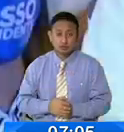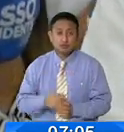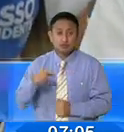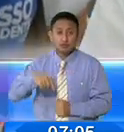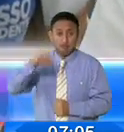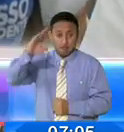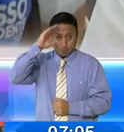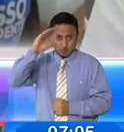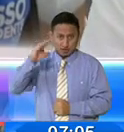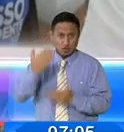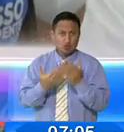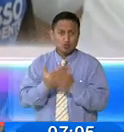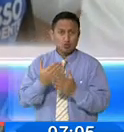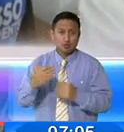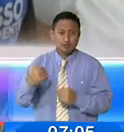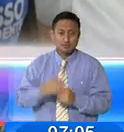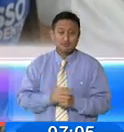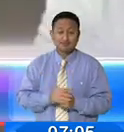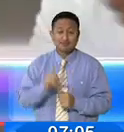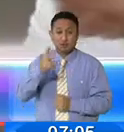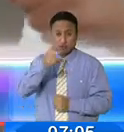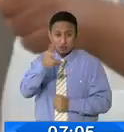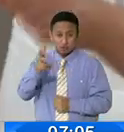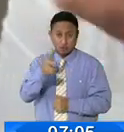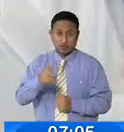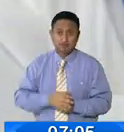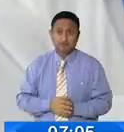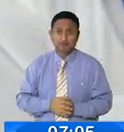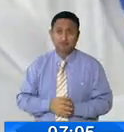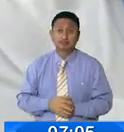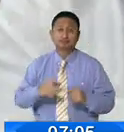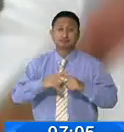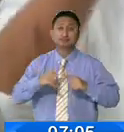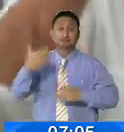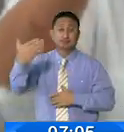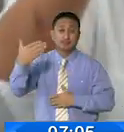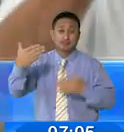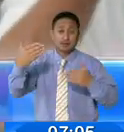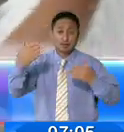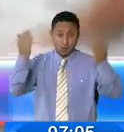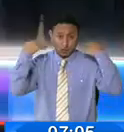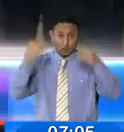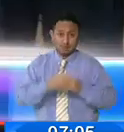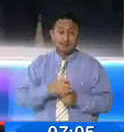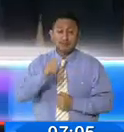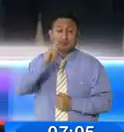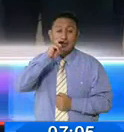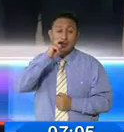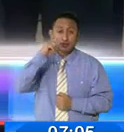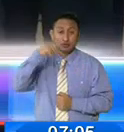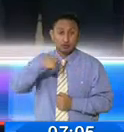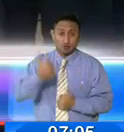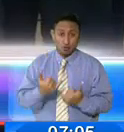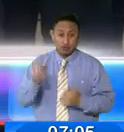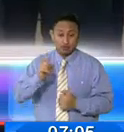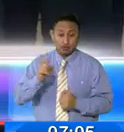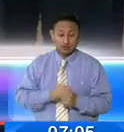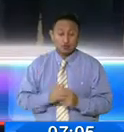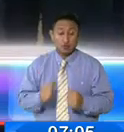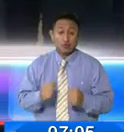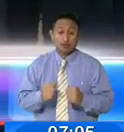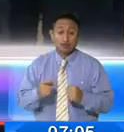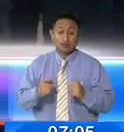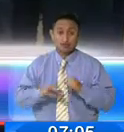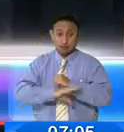policía con mini cámaras. El exalcalde de Guayaquil, Jaime Nebot, sostuvo que es necesario combatir con mano de hierro la